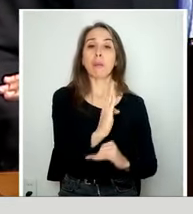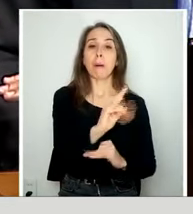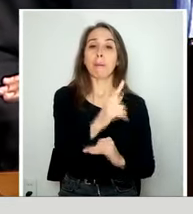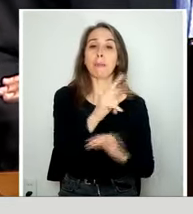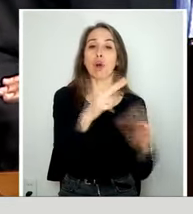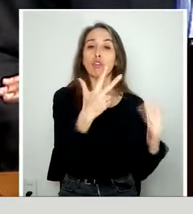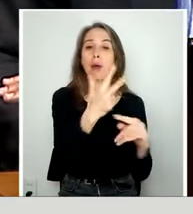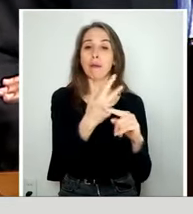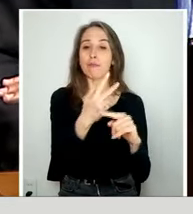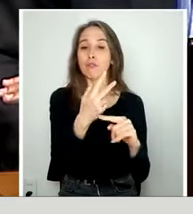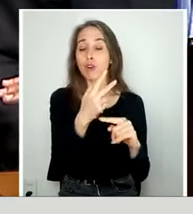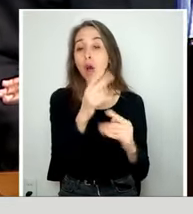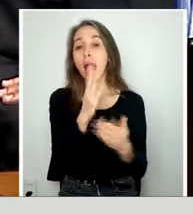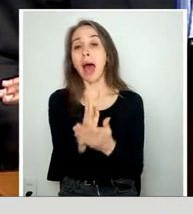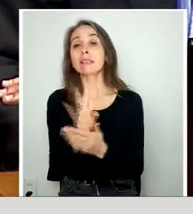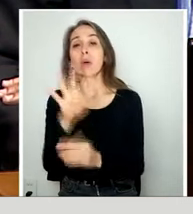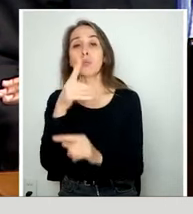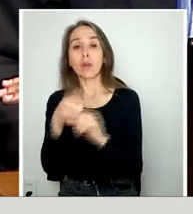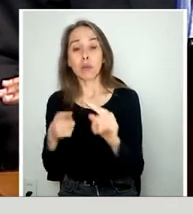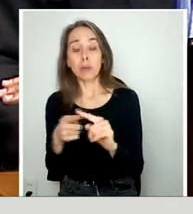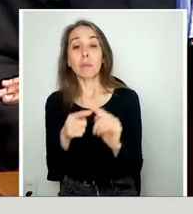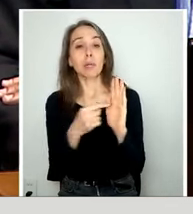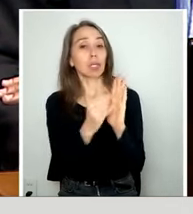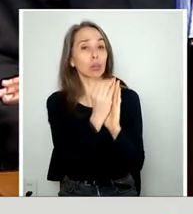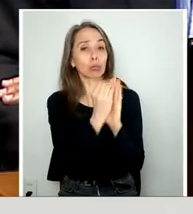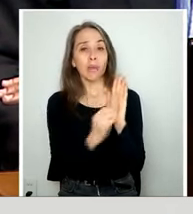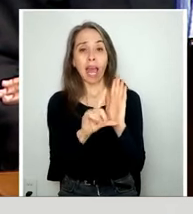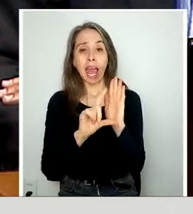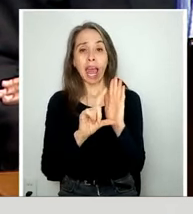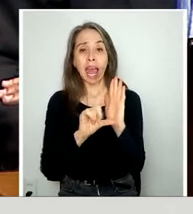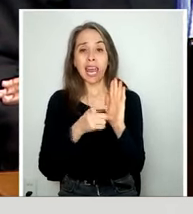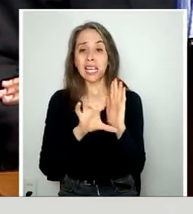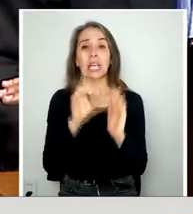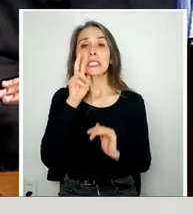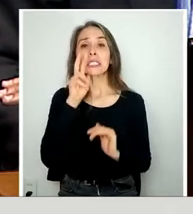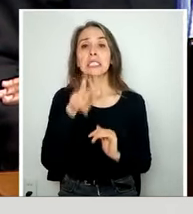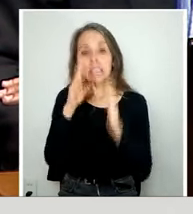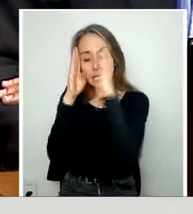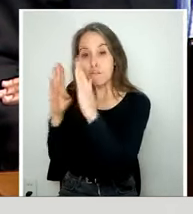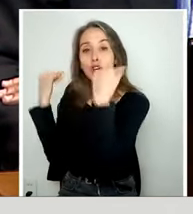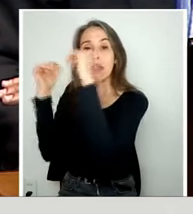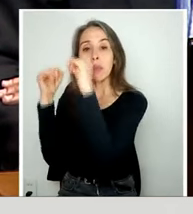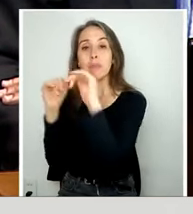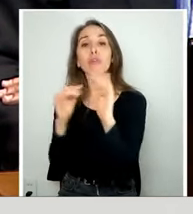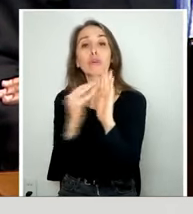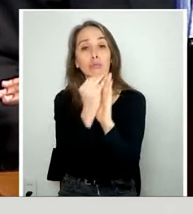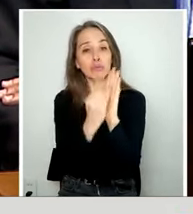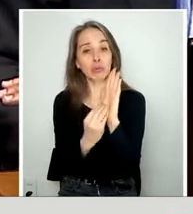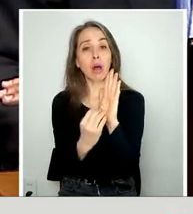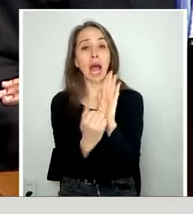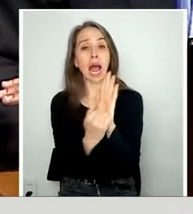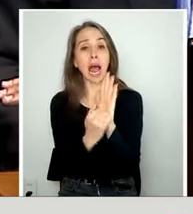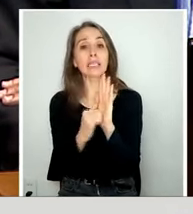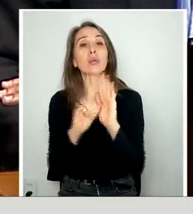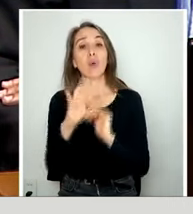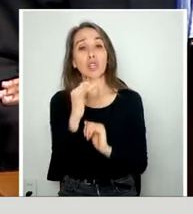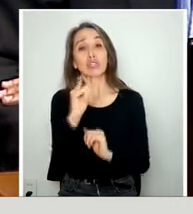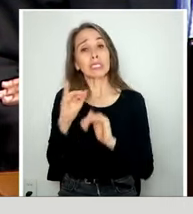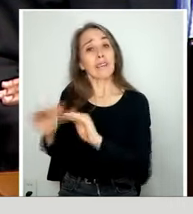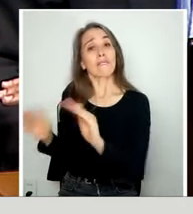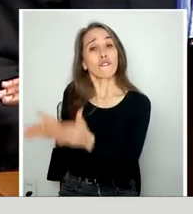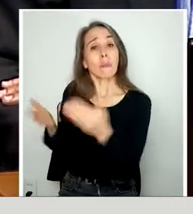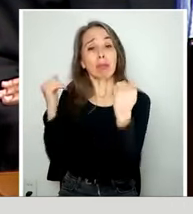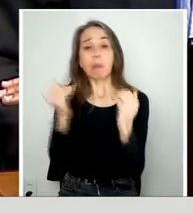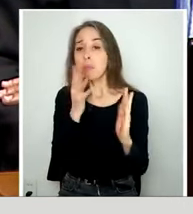en la formación de deportistas a pesar de mencionar el fomento del deporte en su Artículo quinto Así mismo